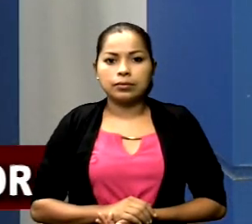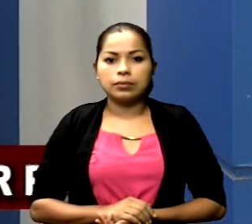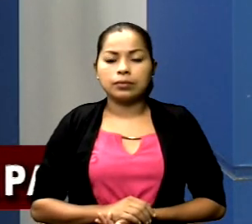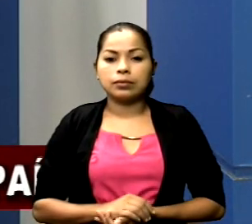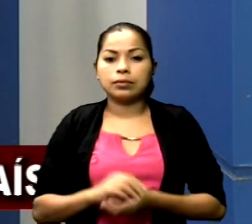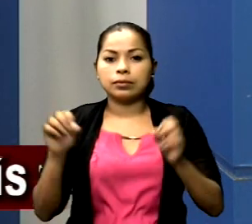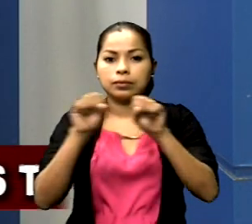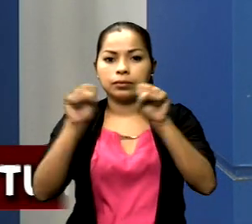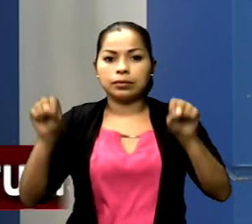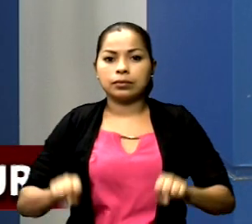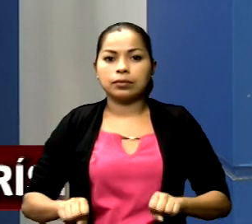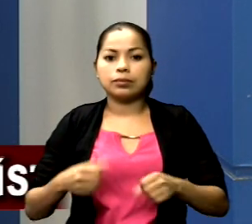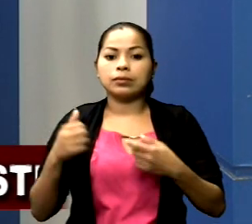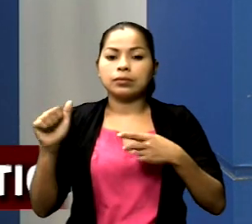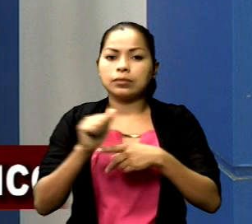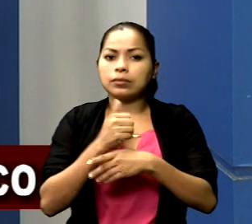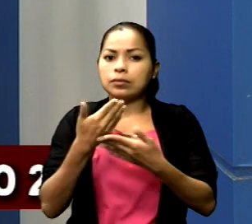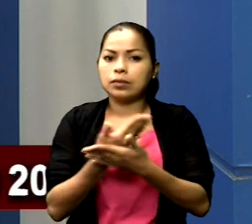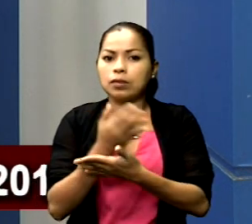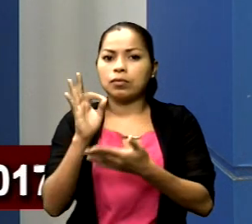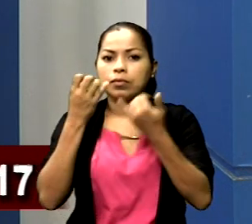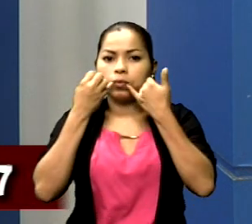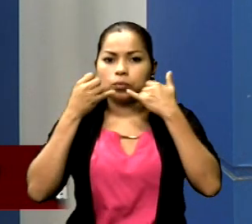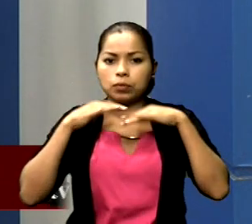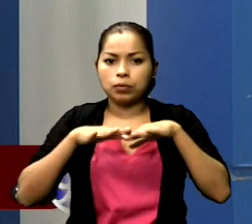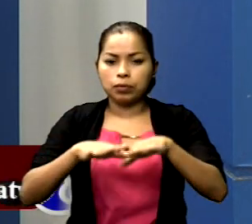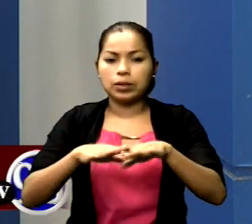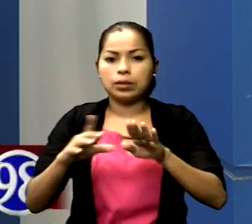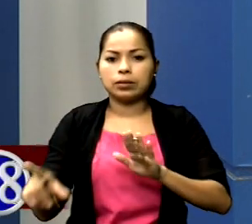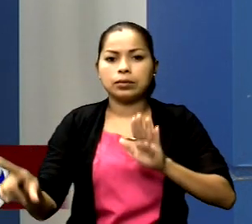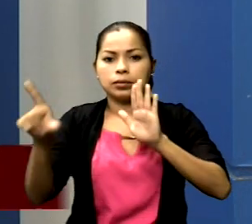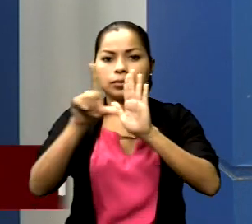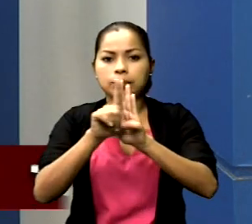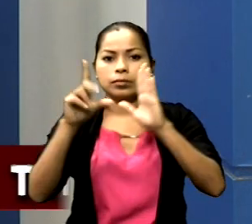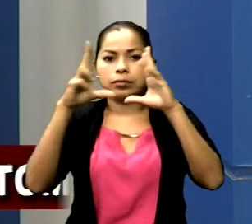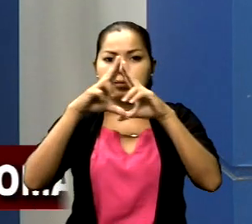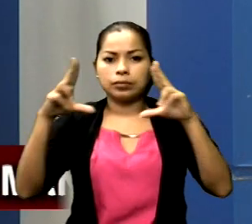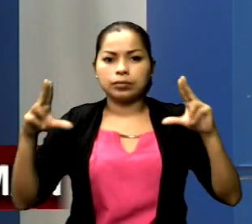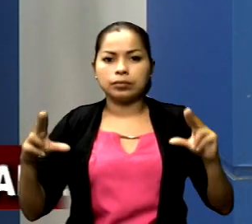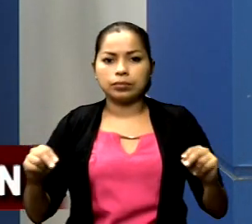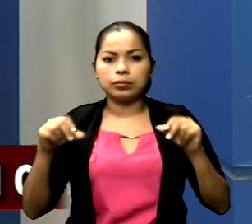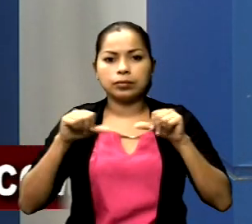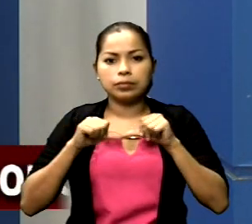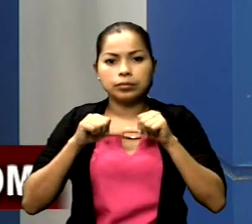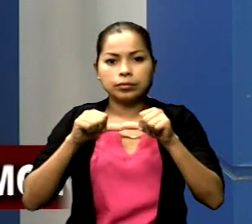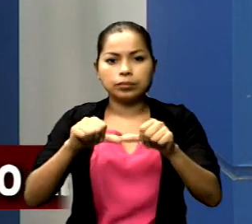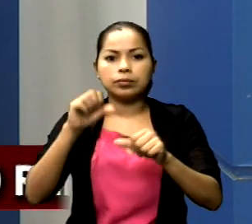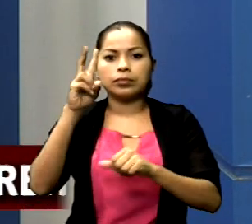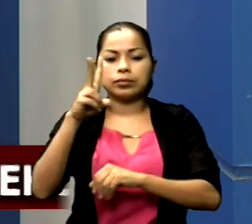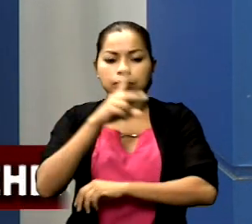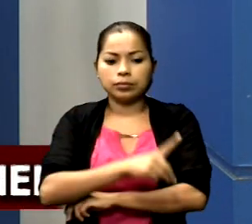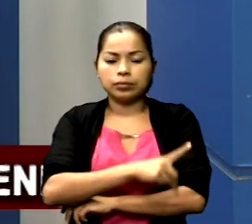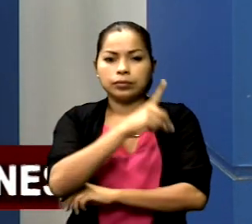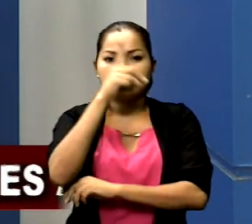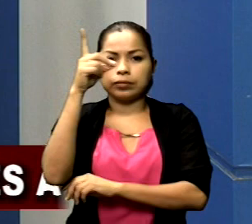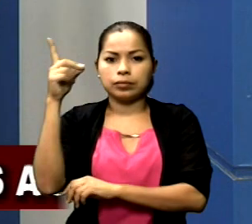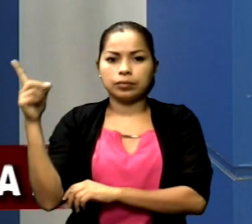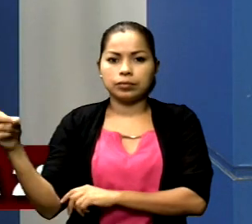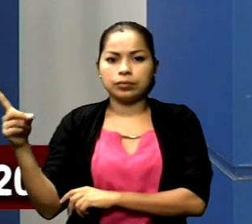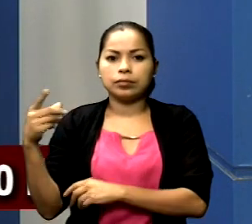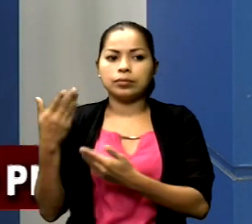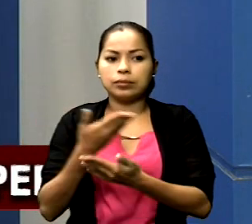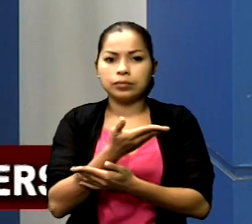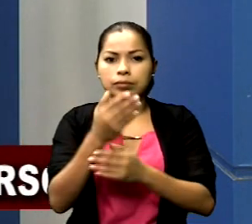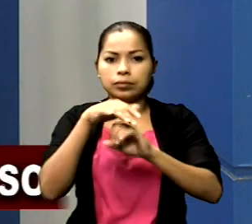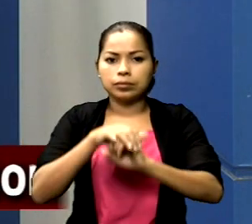La capacitación práctica sobre el sistema de información del Digesto Jurídico Nicaragüense continuó por segundo día consecutivo para